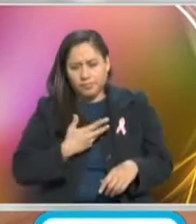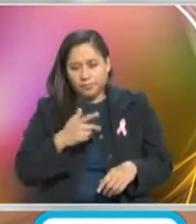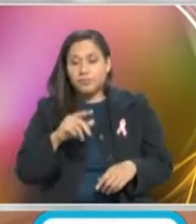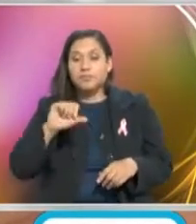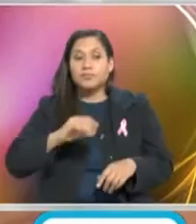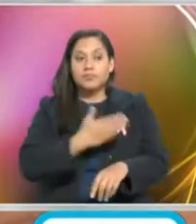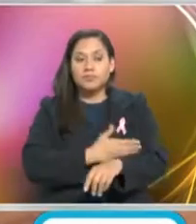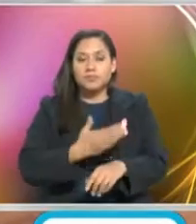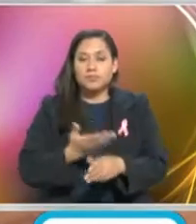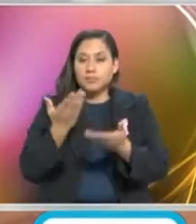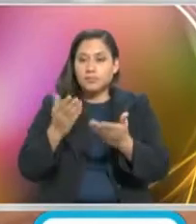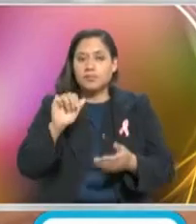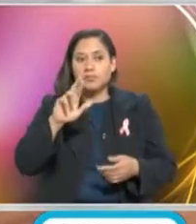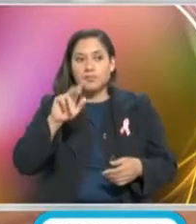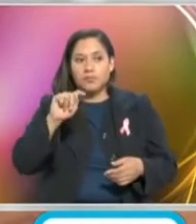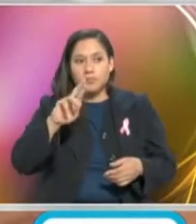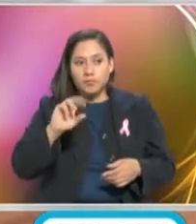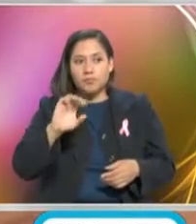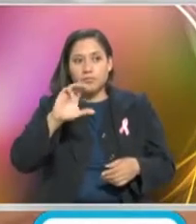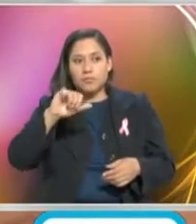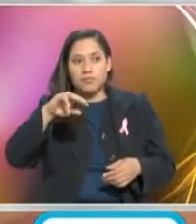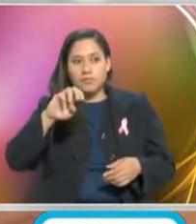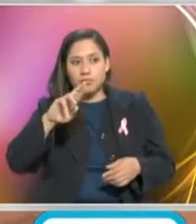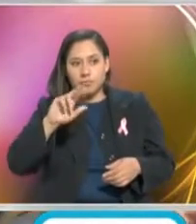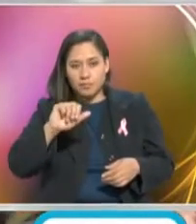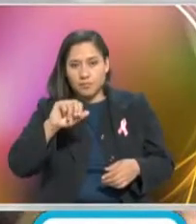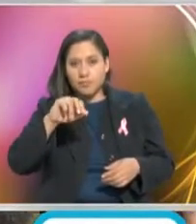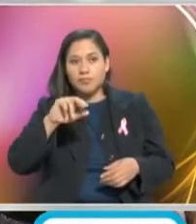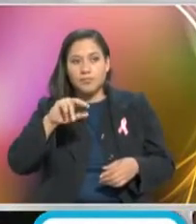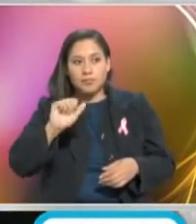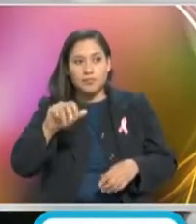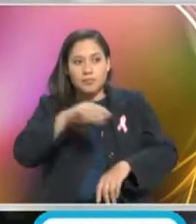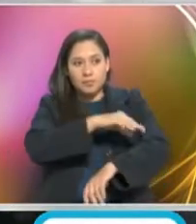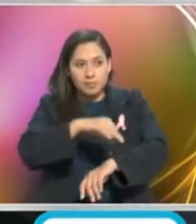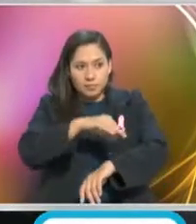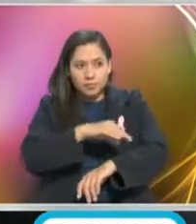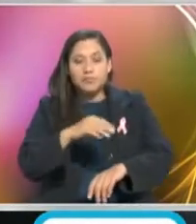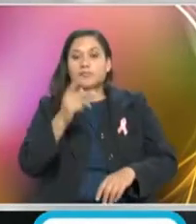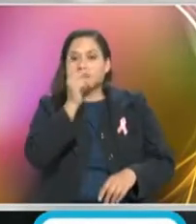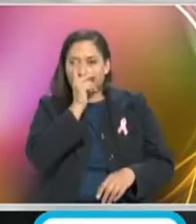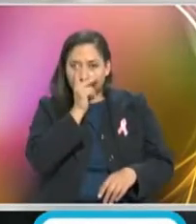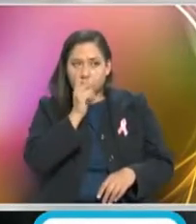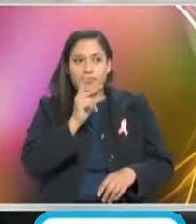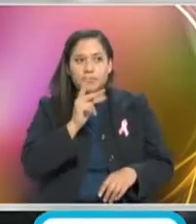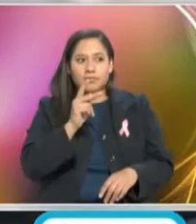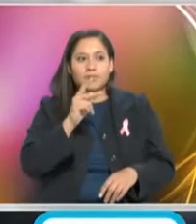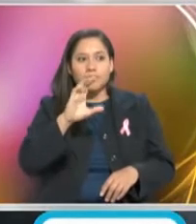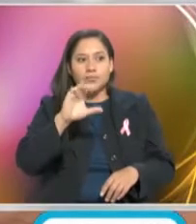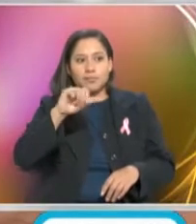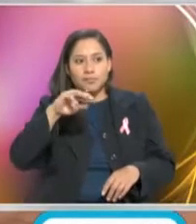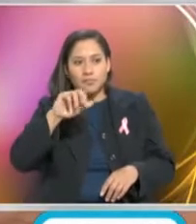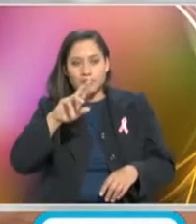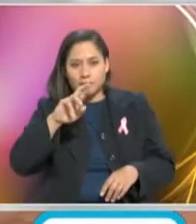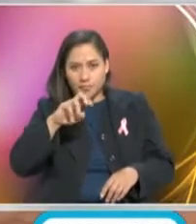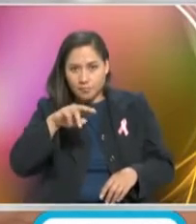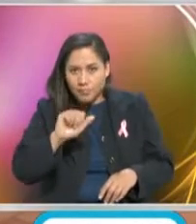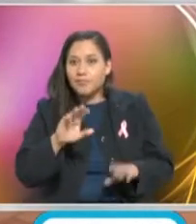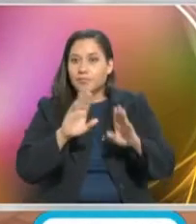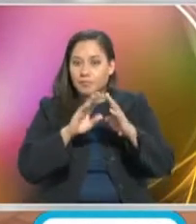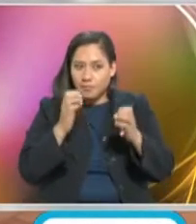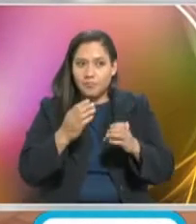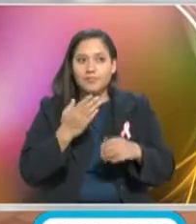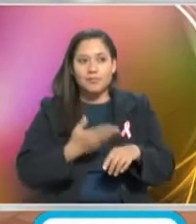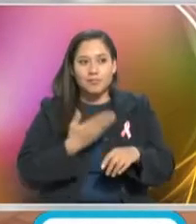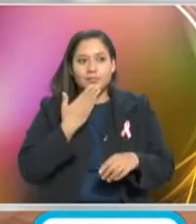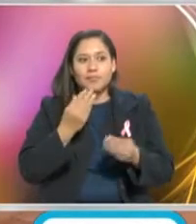nos acompaña Arturo González Camarena. Muchas gracias. Ingeniero, Un honor. Servidor. hijo de don Guillermo González Camarena. Sí, señor. ¿Cómo está?